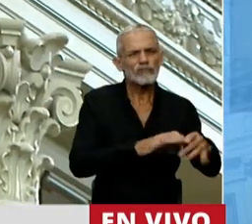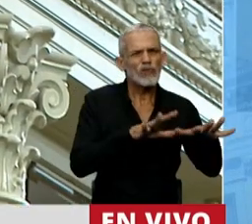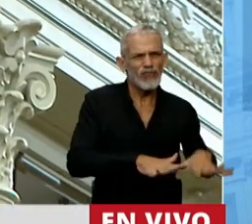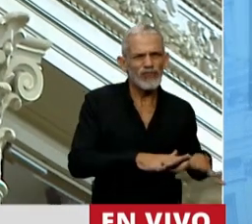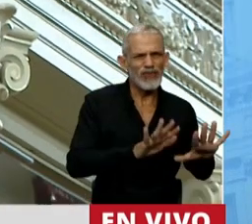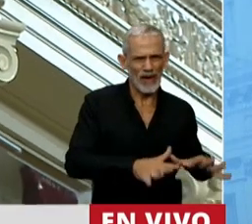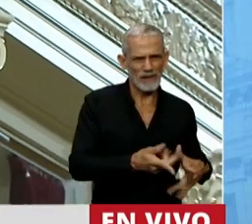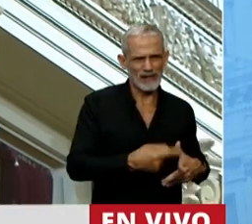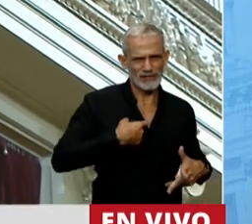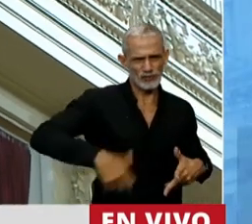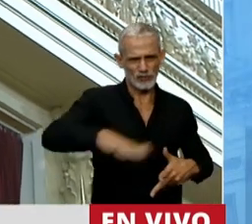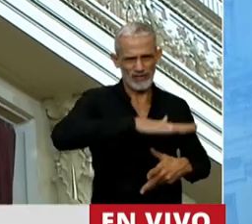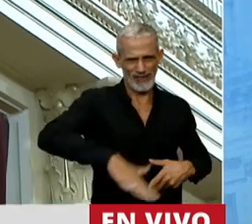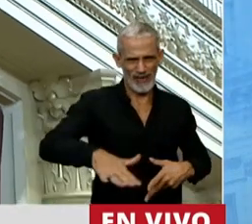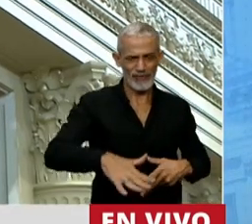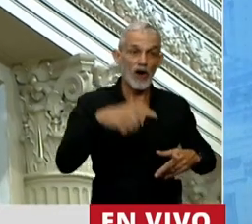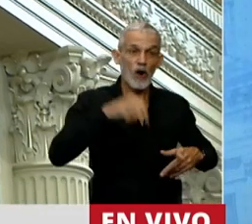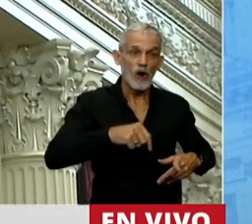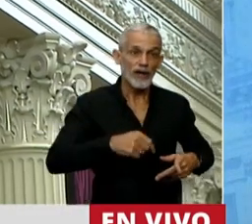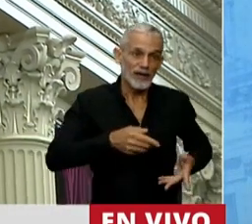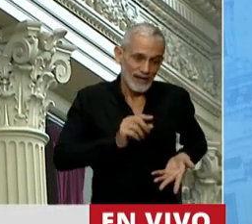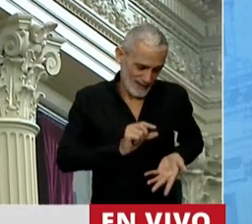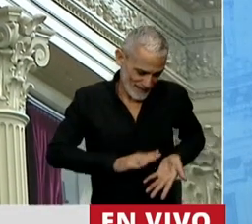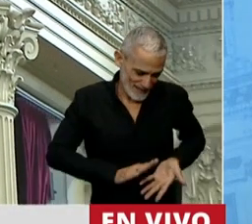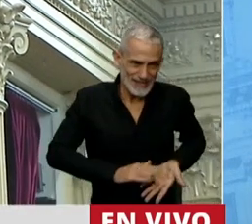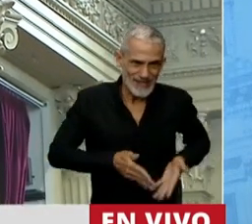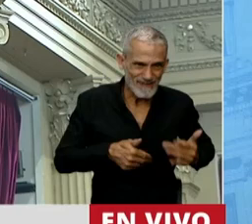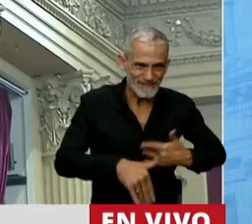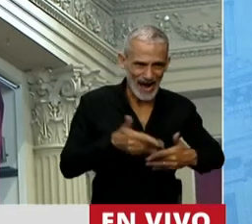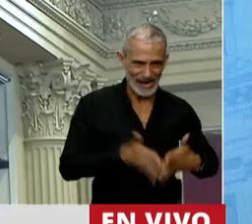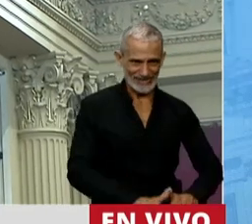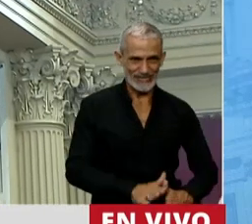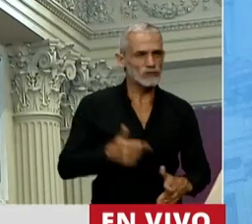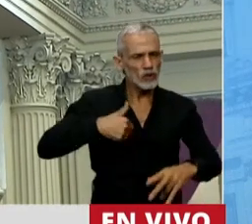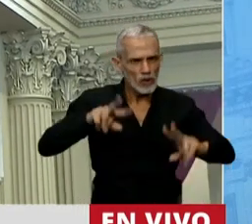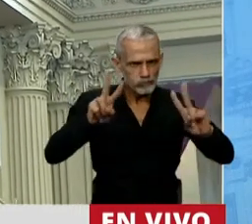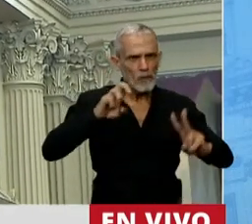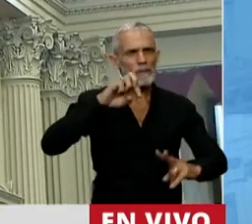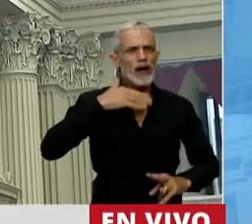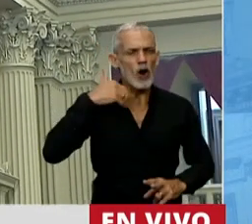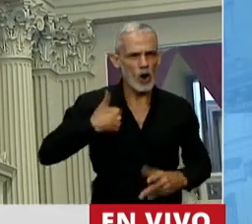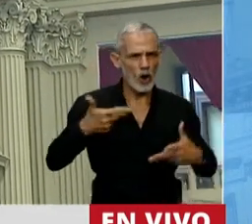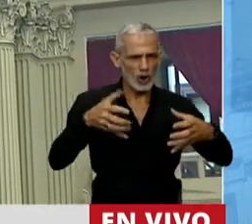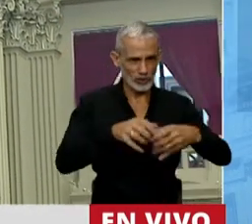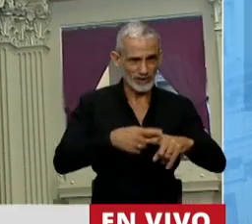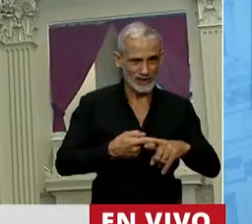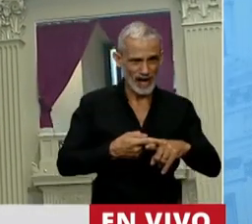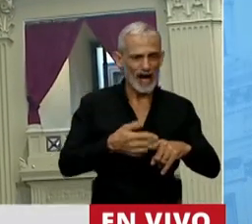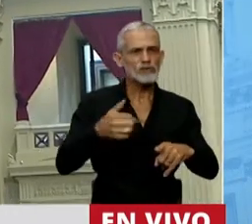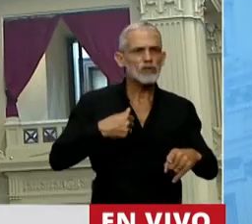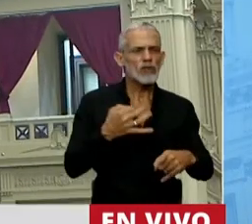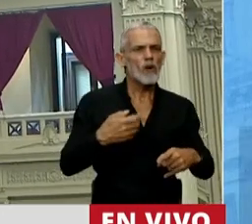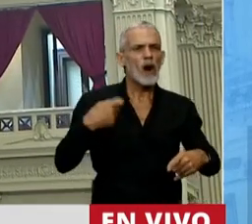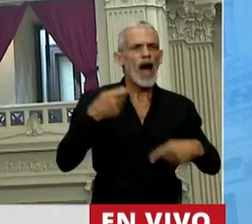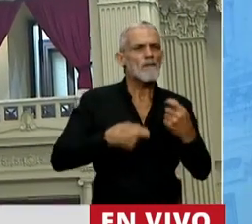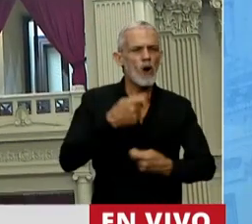de nuestra sociedad, hoy el niño por nacer. Como justicialista, siento que es mi deber contribuir desde el